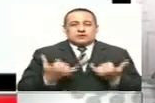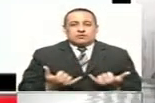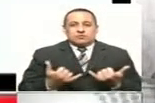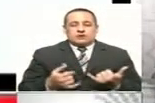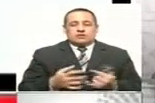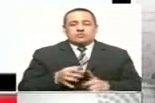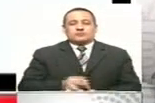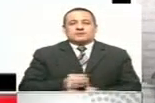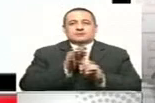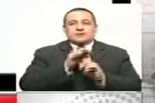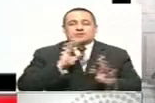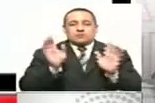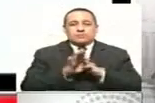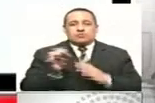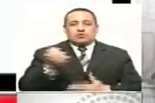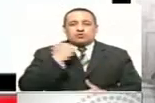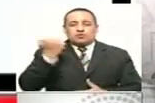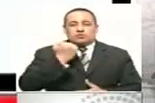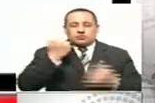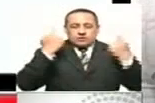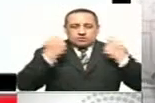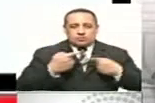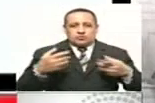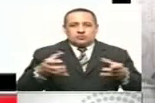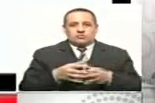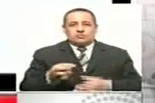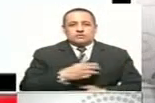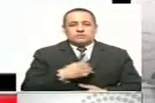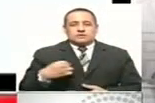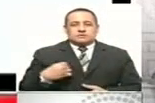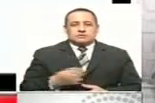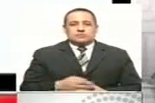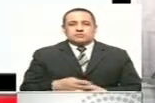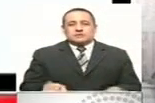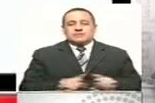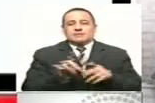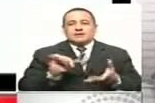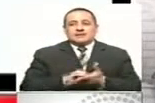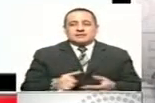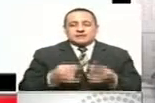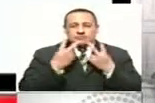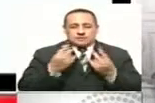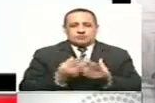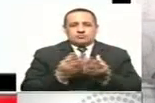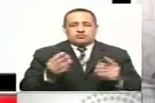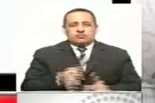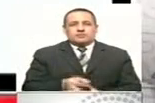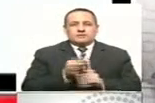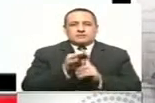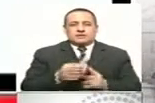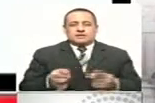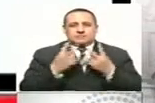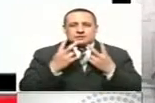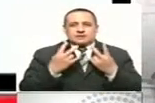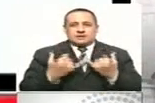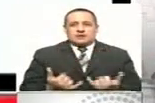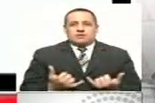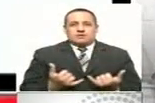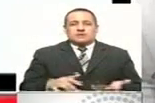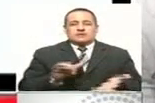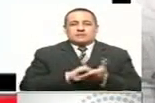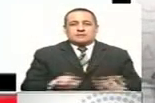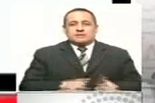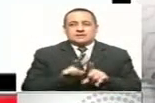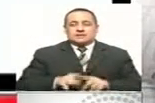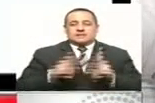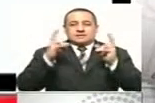los principales logros y metas del sector. Entonces, entre las principales metas del tema,